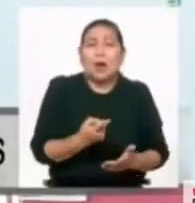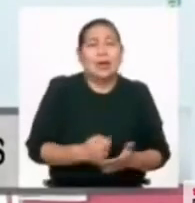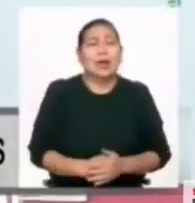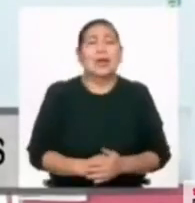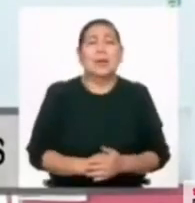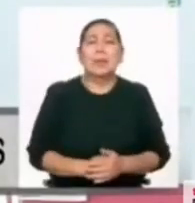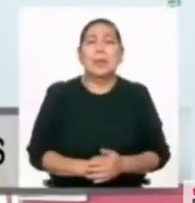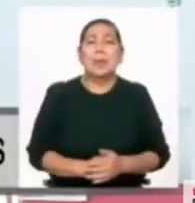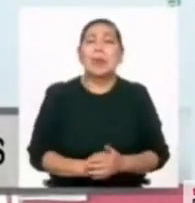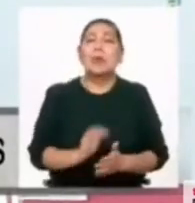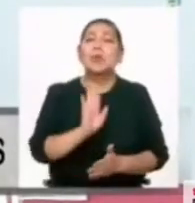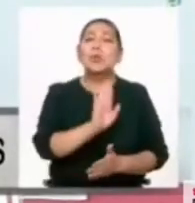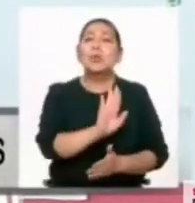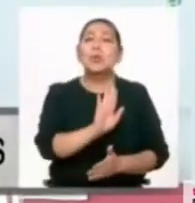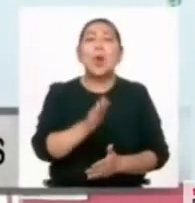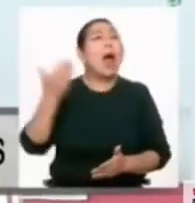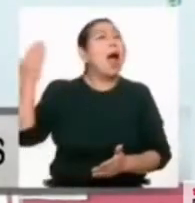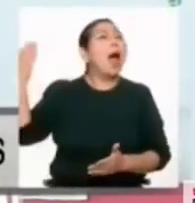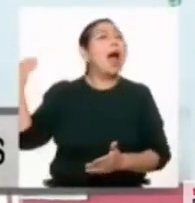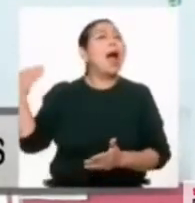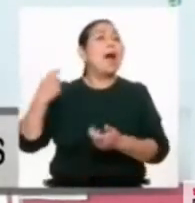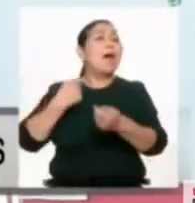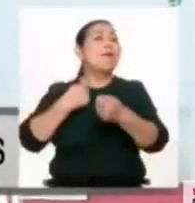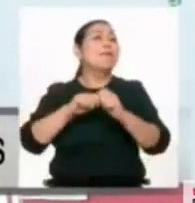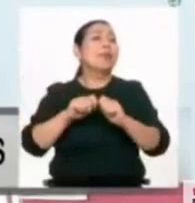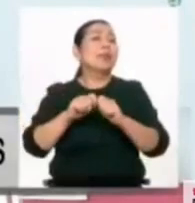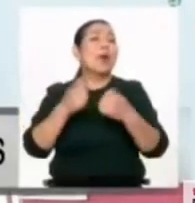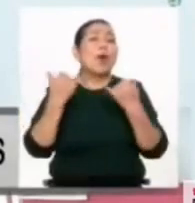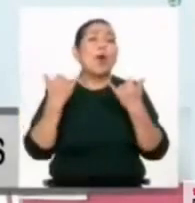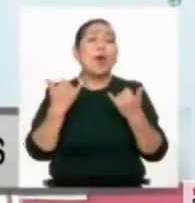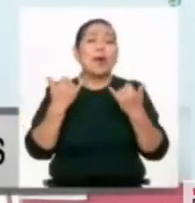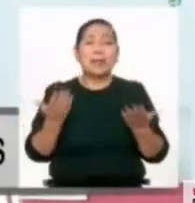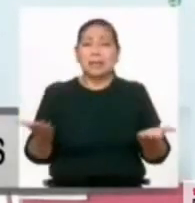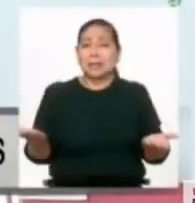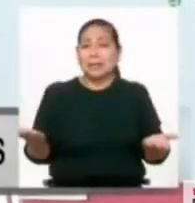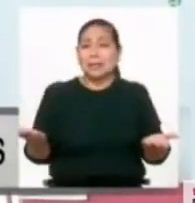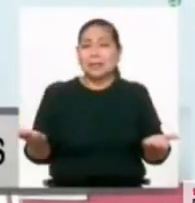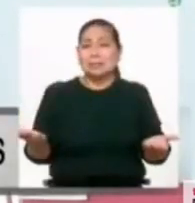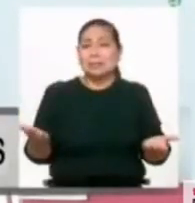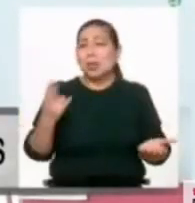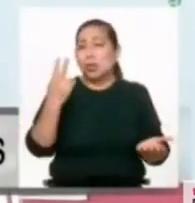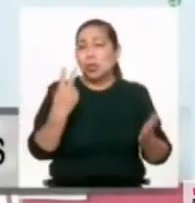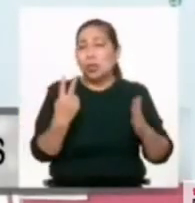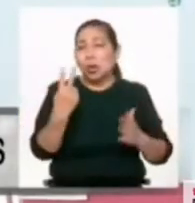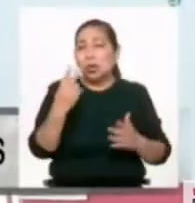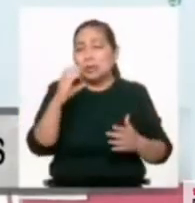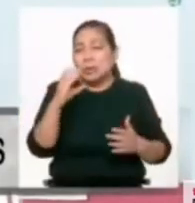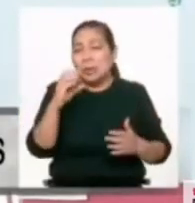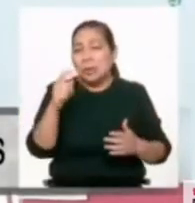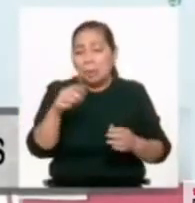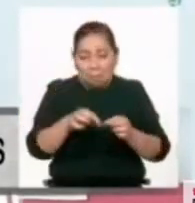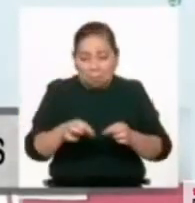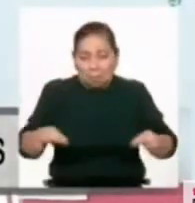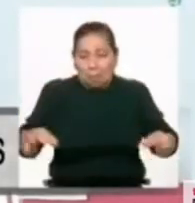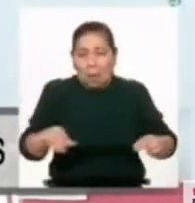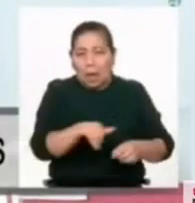que sus antepasados han vendido y han vendido por 2 céntimos el